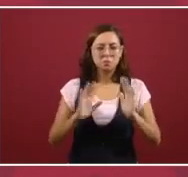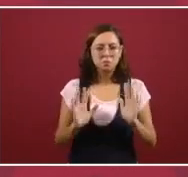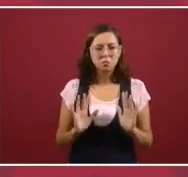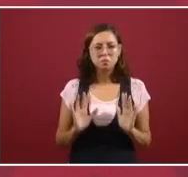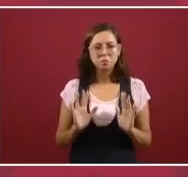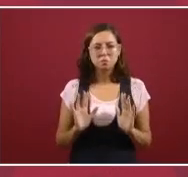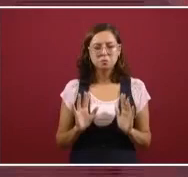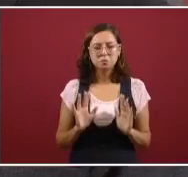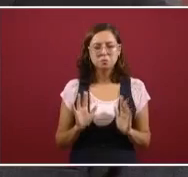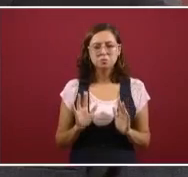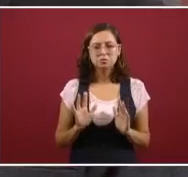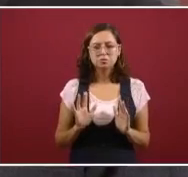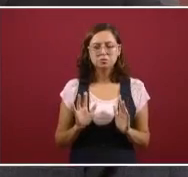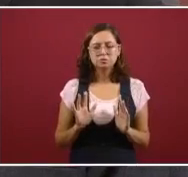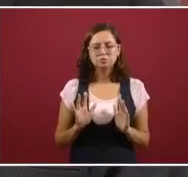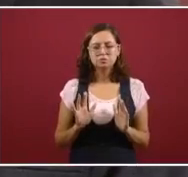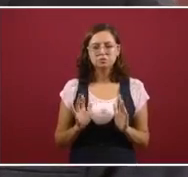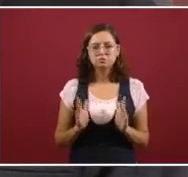En